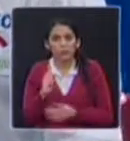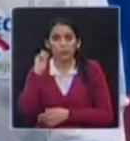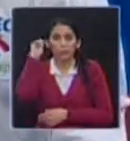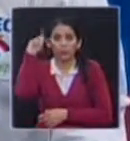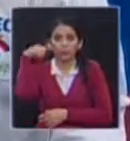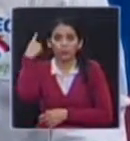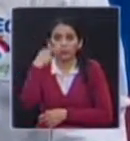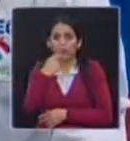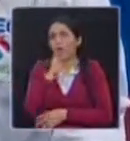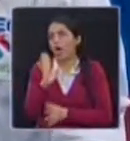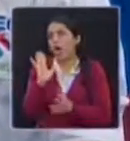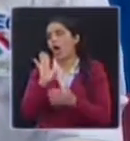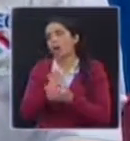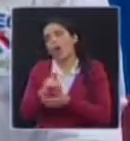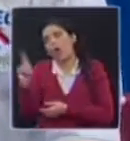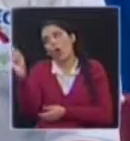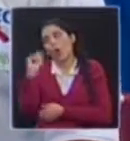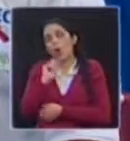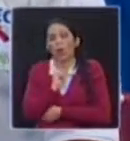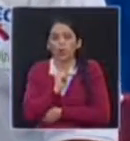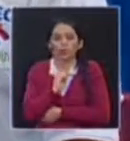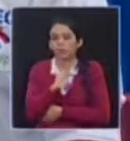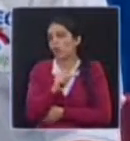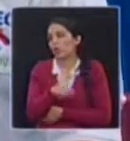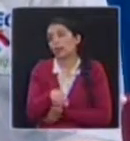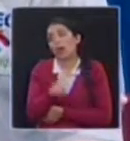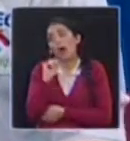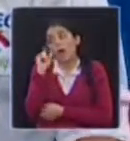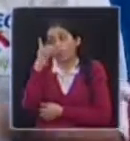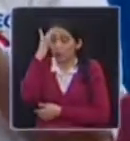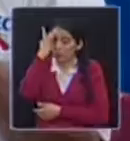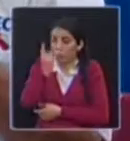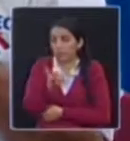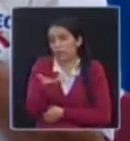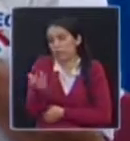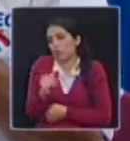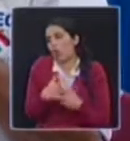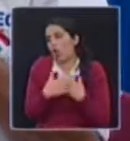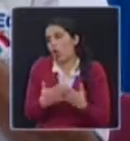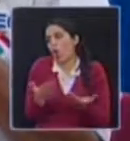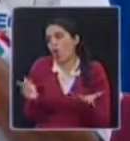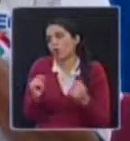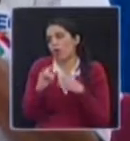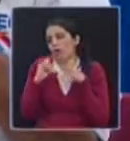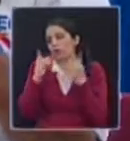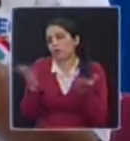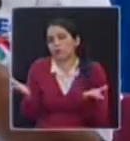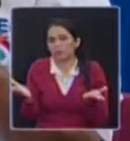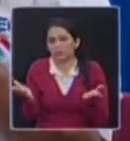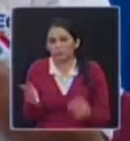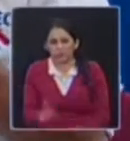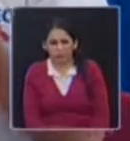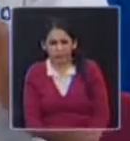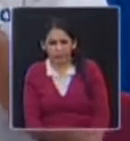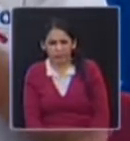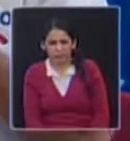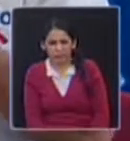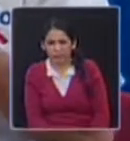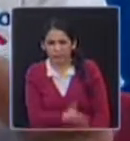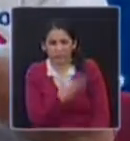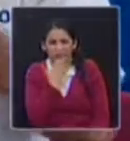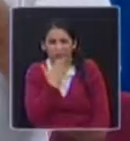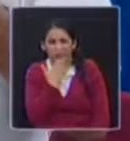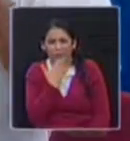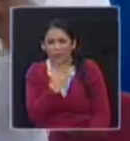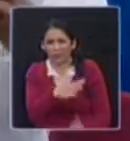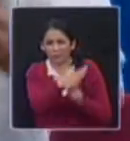son lujo de pelucones. No, señorita, yo me siento ofendido por ese tipo de comentarios y yo creo que las